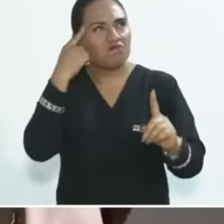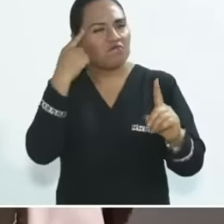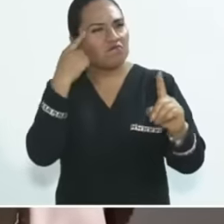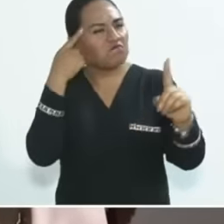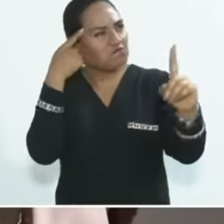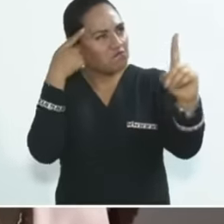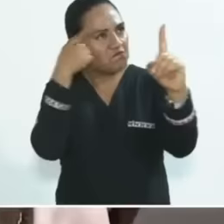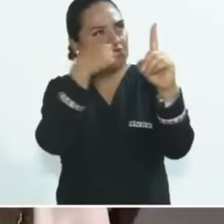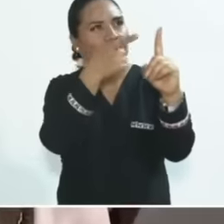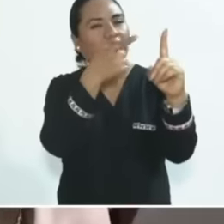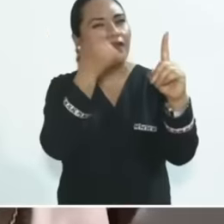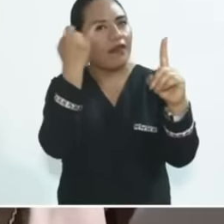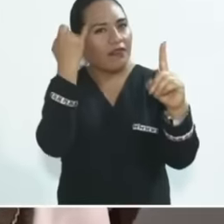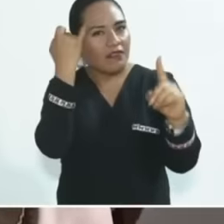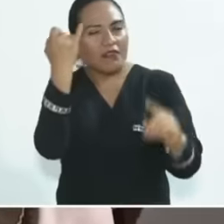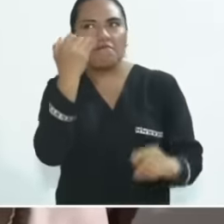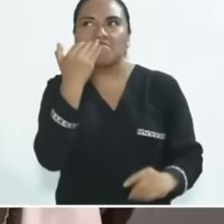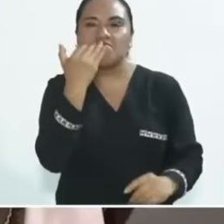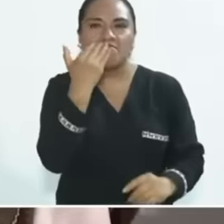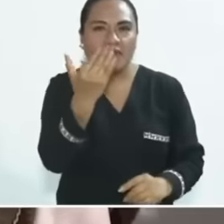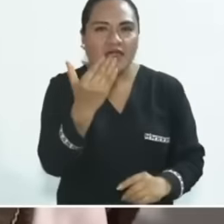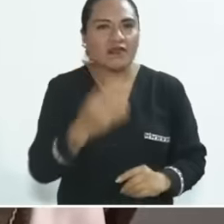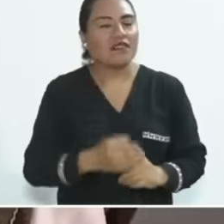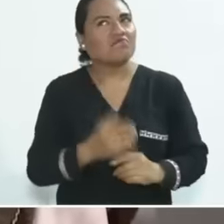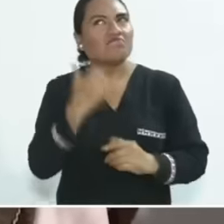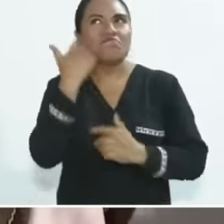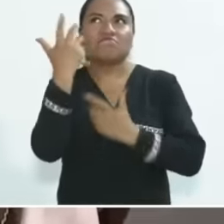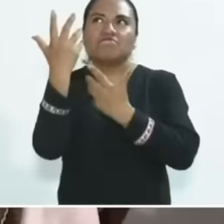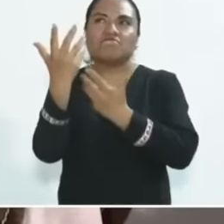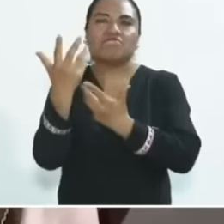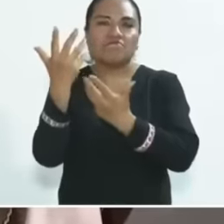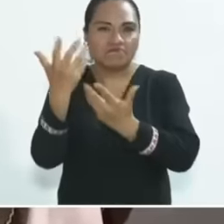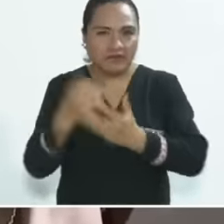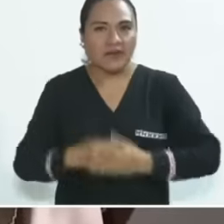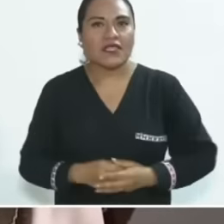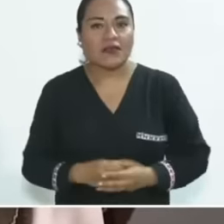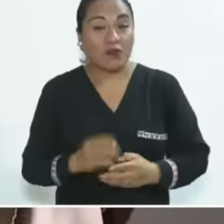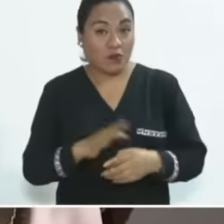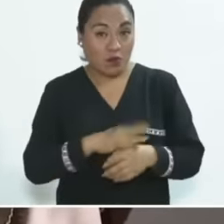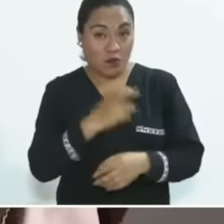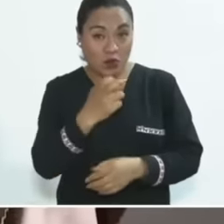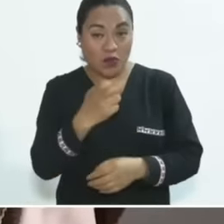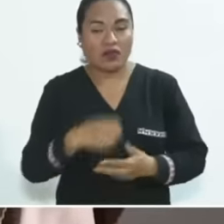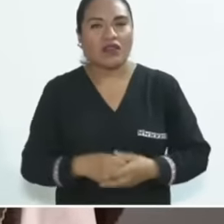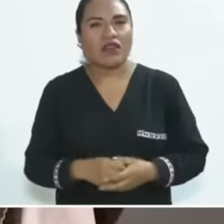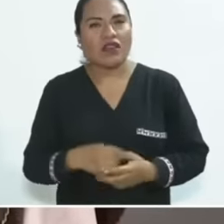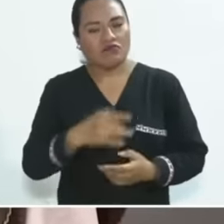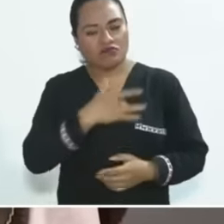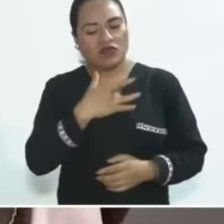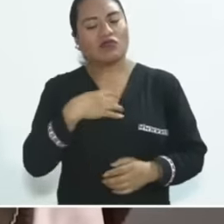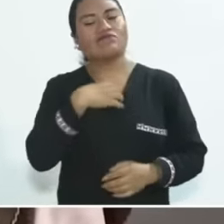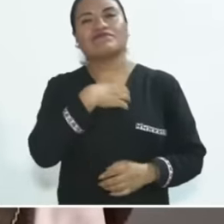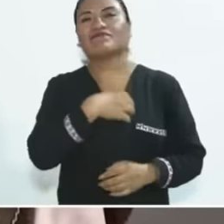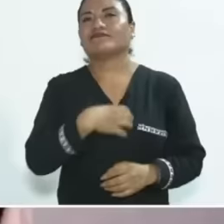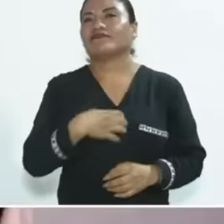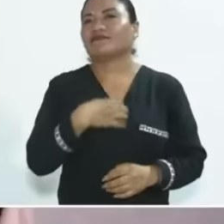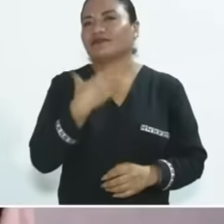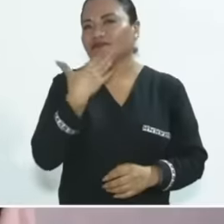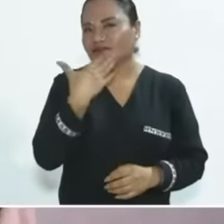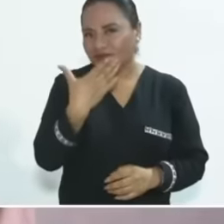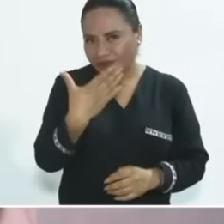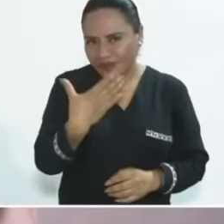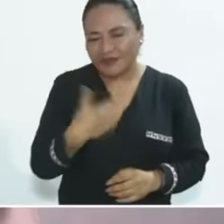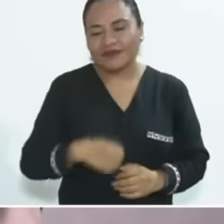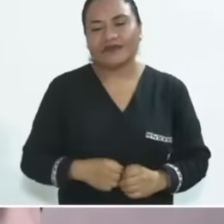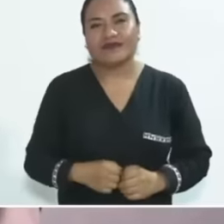ideales, y por eso estamos muy contentos,